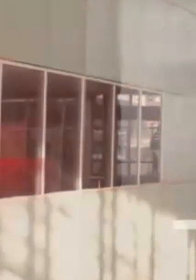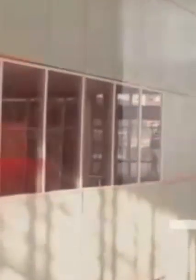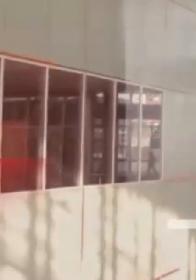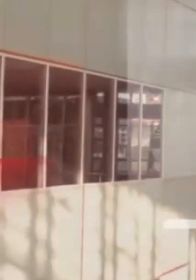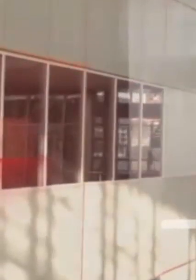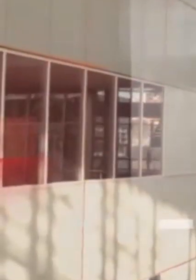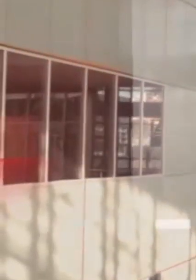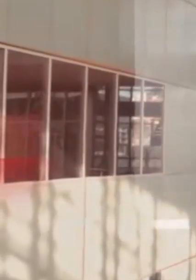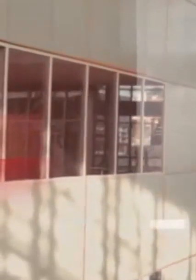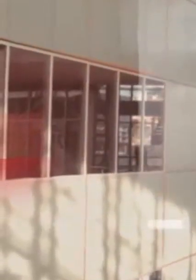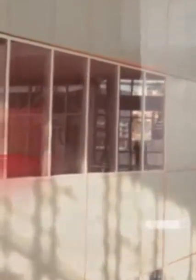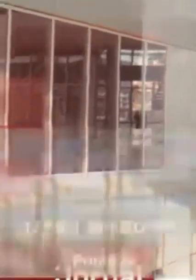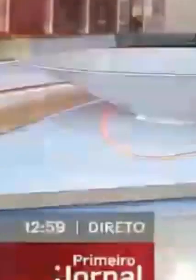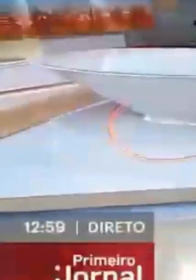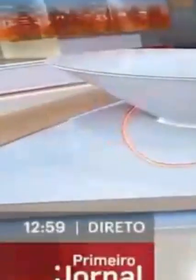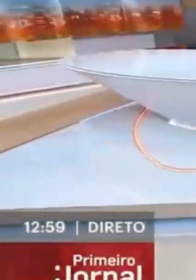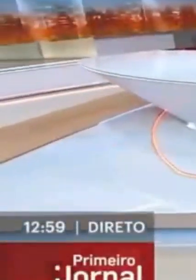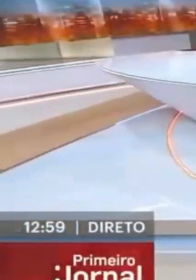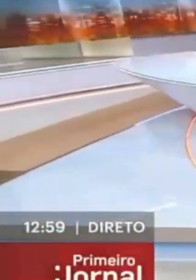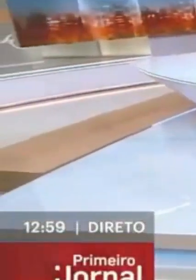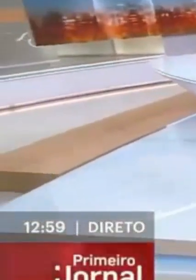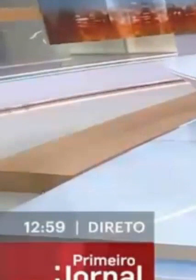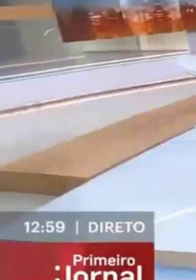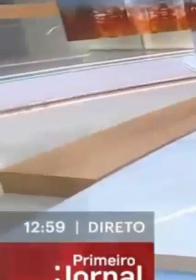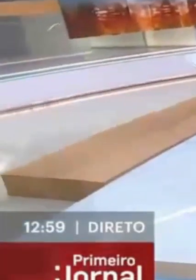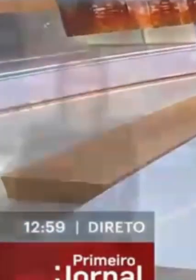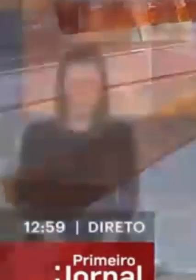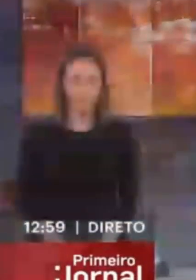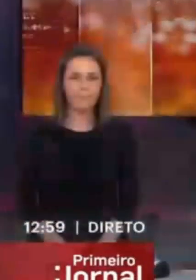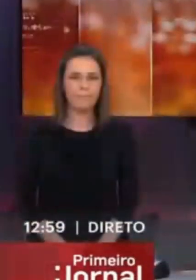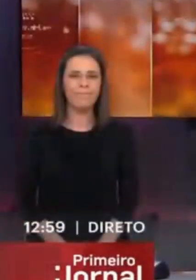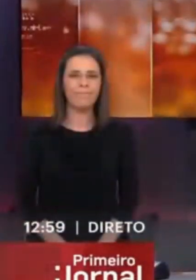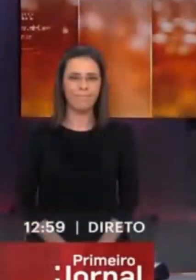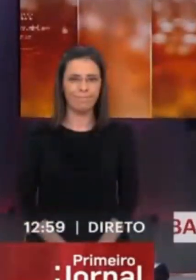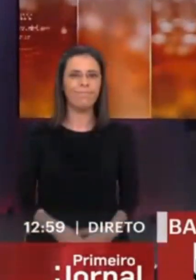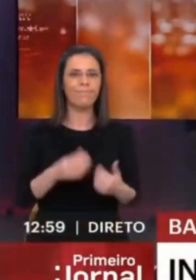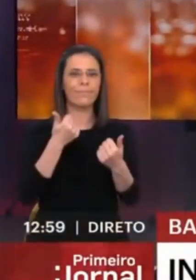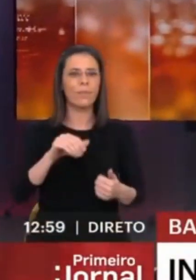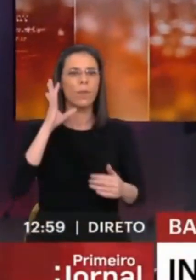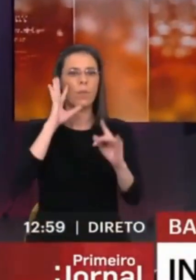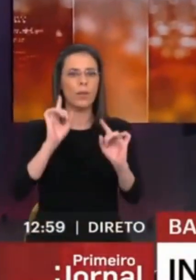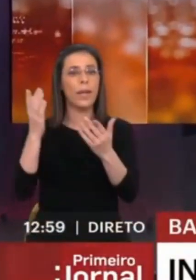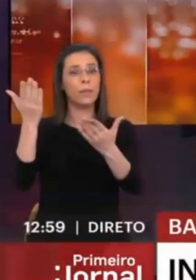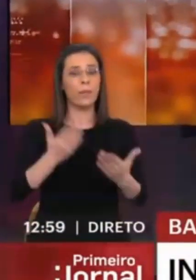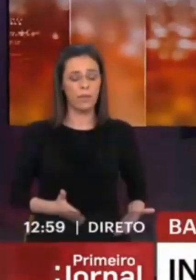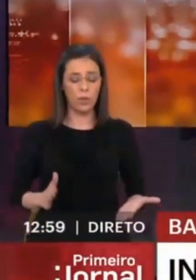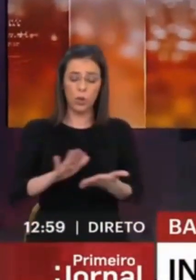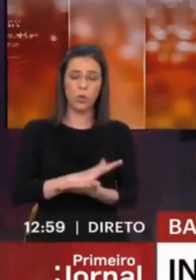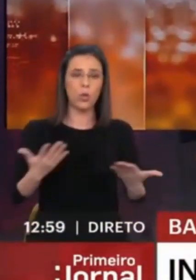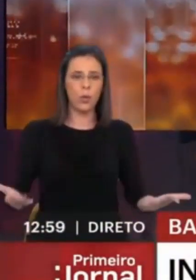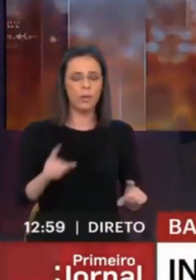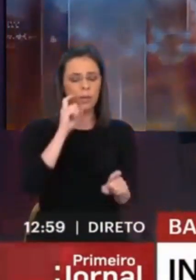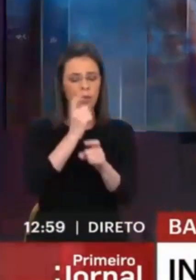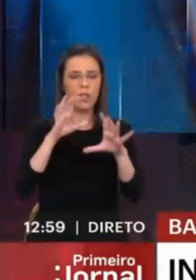primeiro diário com João C. Molera, conduzido por João Carlos Molera. Buenas tardes, bienvenidos al